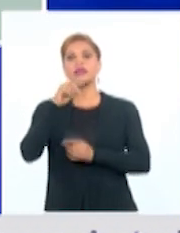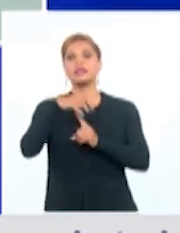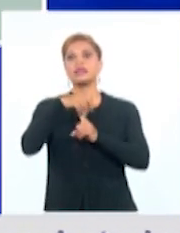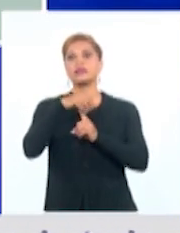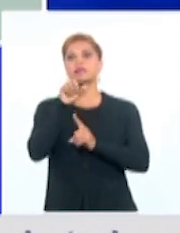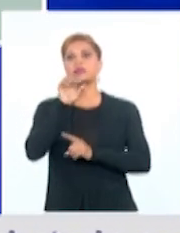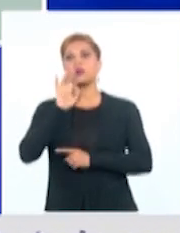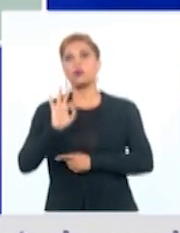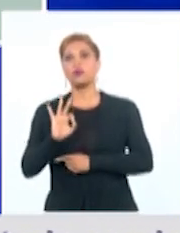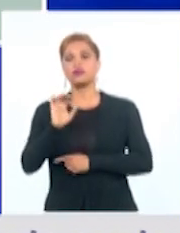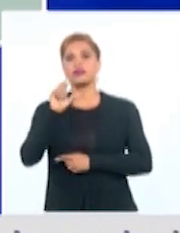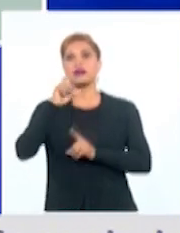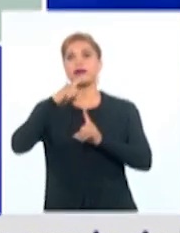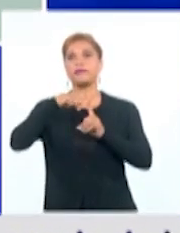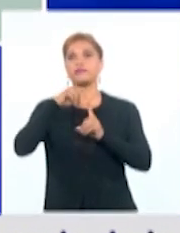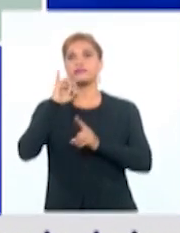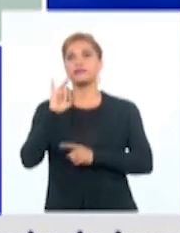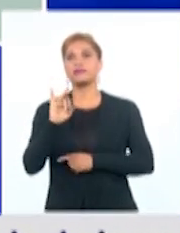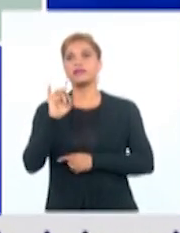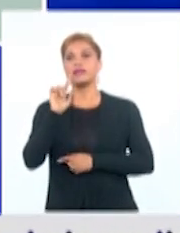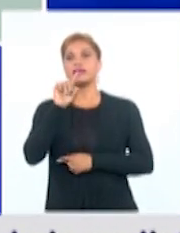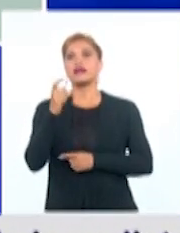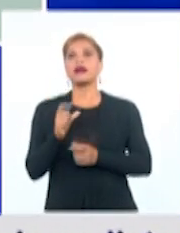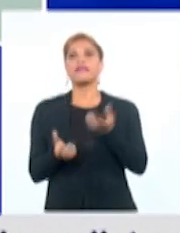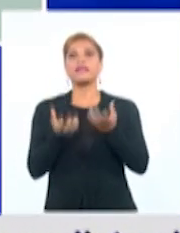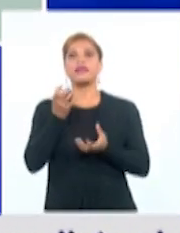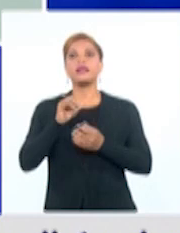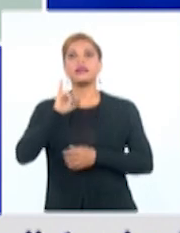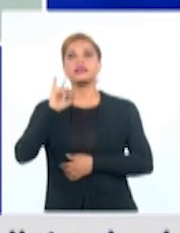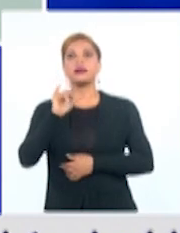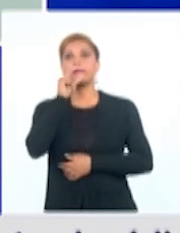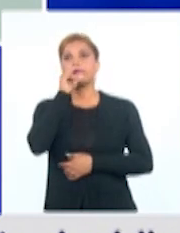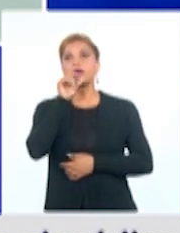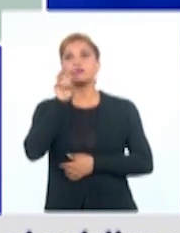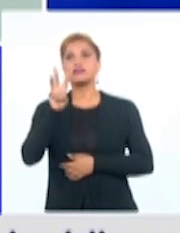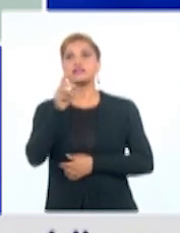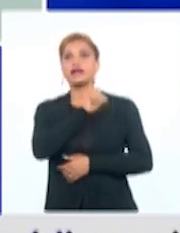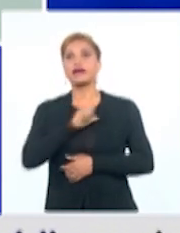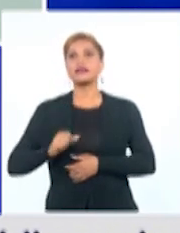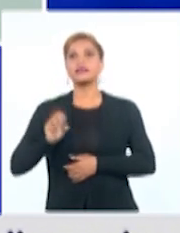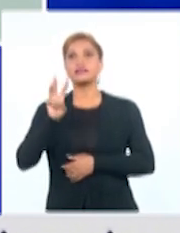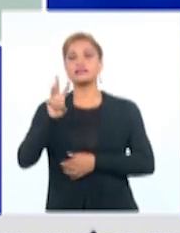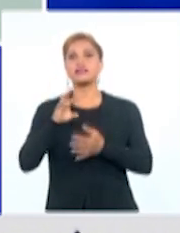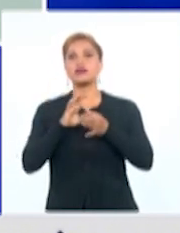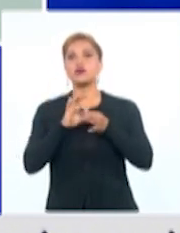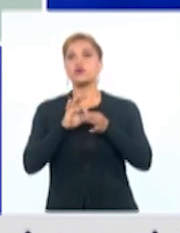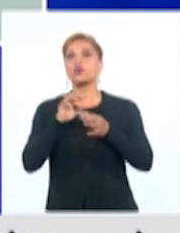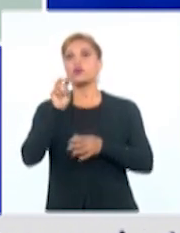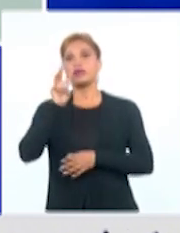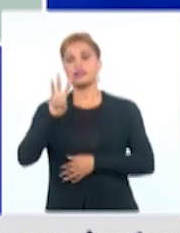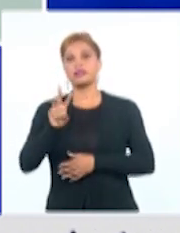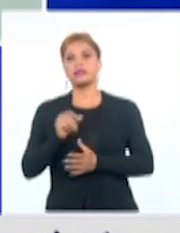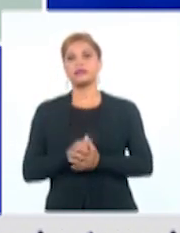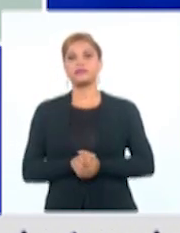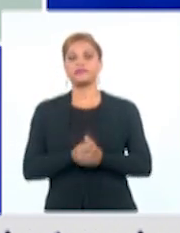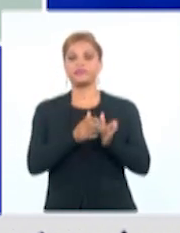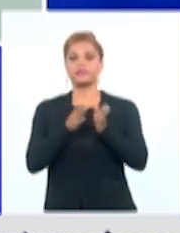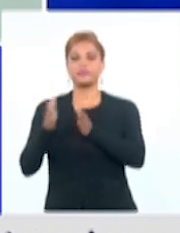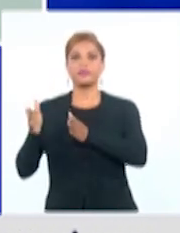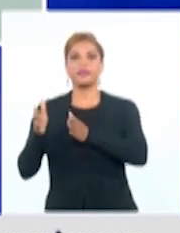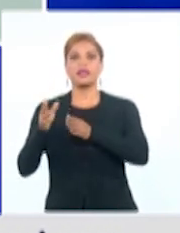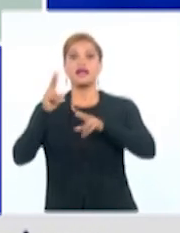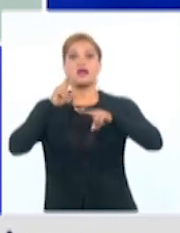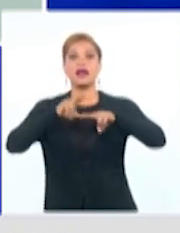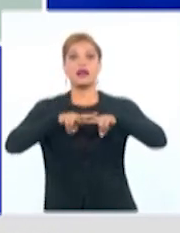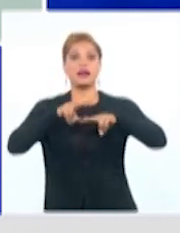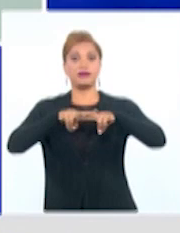Caimito 7, Candelaria 6, Bauta, Alquízar y Guira con 3 casos cada una. La capital